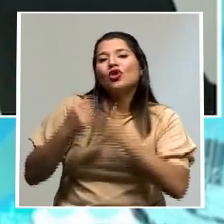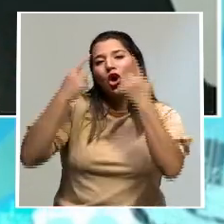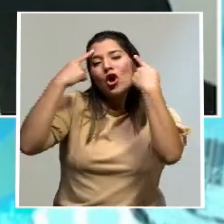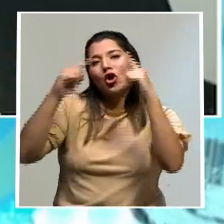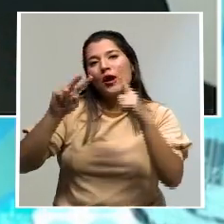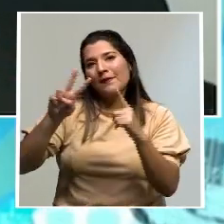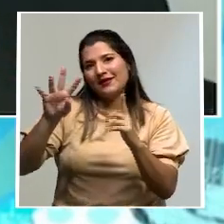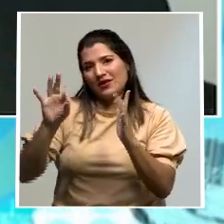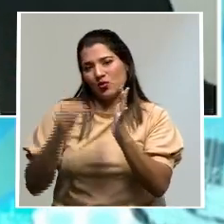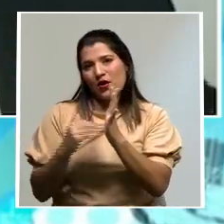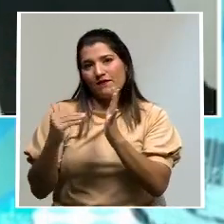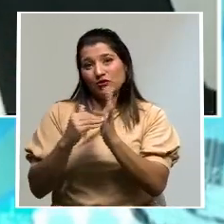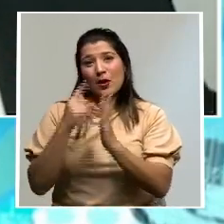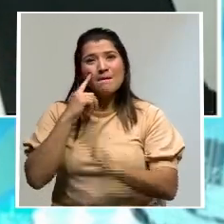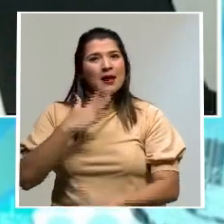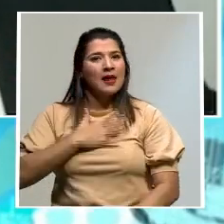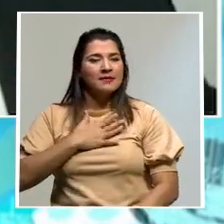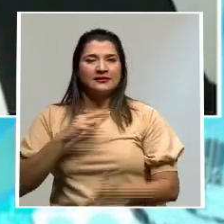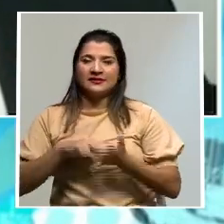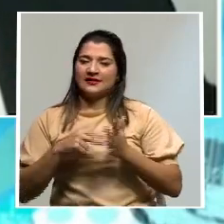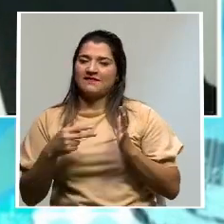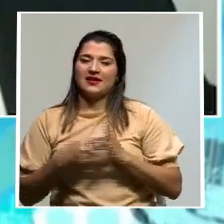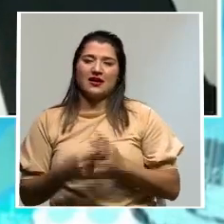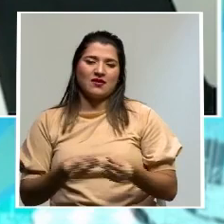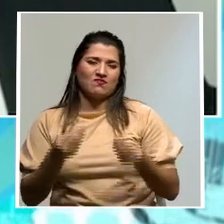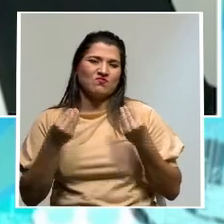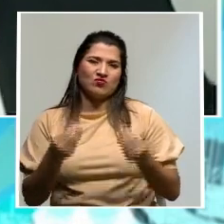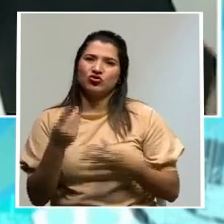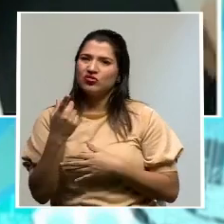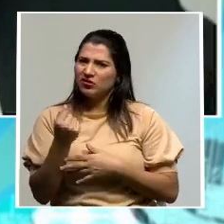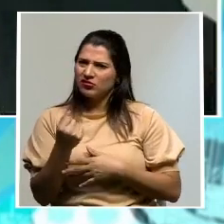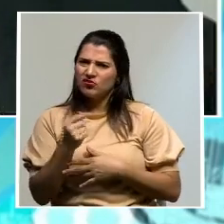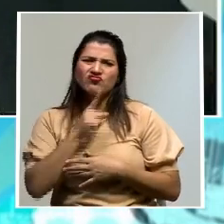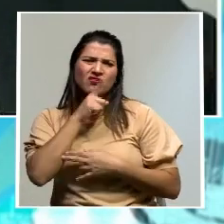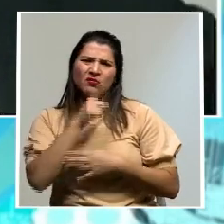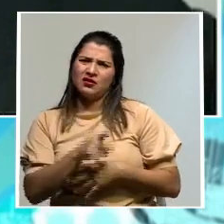mí, y lo dije, es una vulgaridad de monto. La democracia no debería